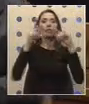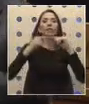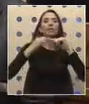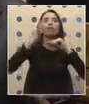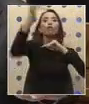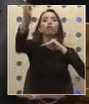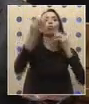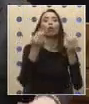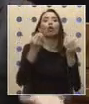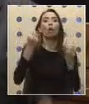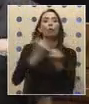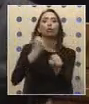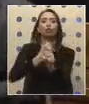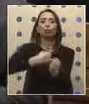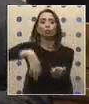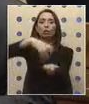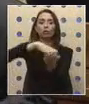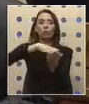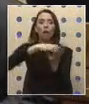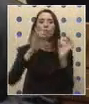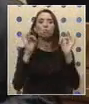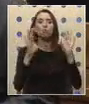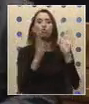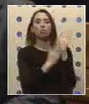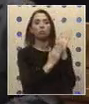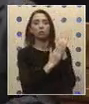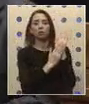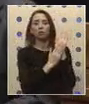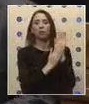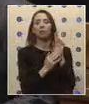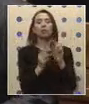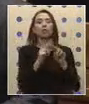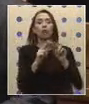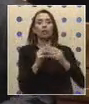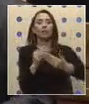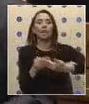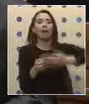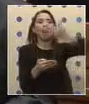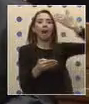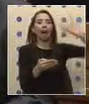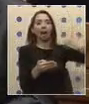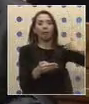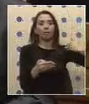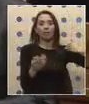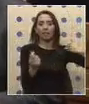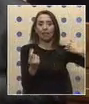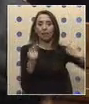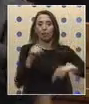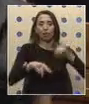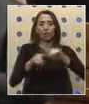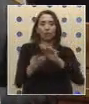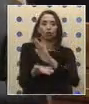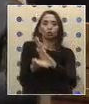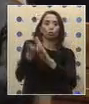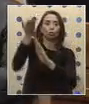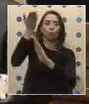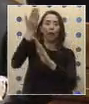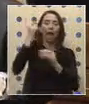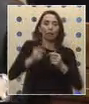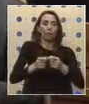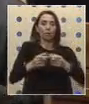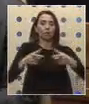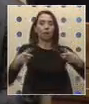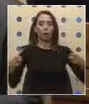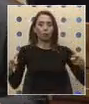Y eso deja afectado y por lo tanto lo hace mucho antes de que el valor de los terrenos suba, mucho antes de que crezca, y por lo